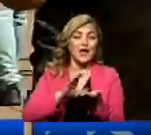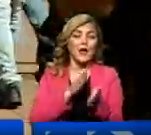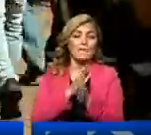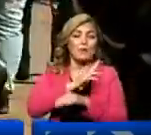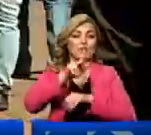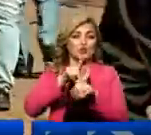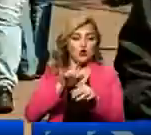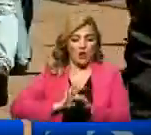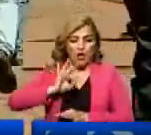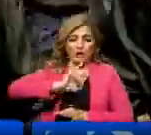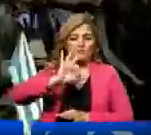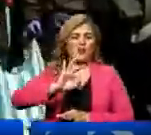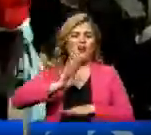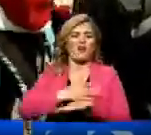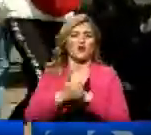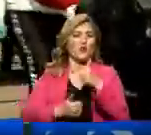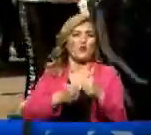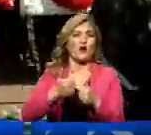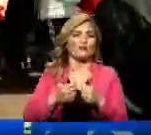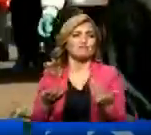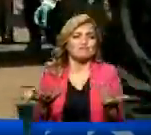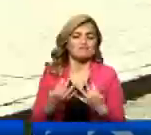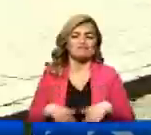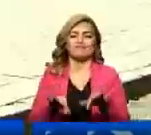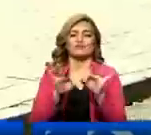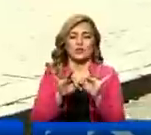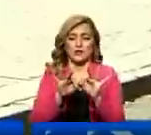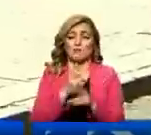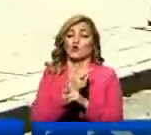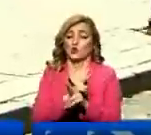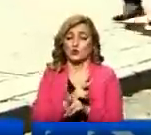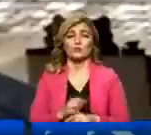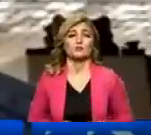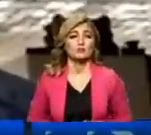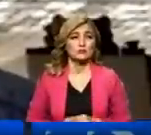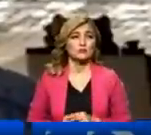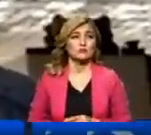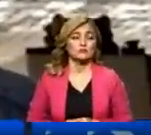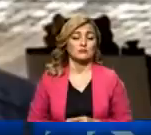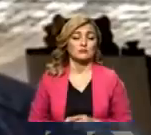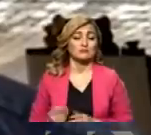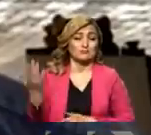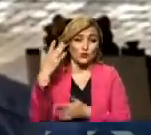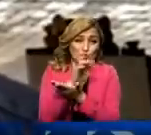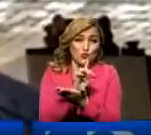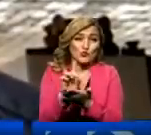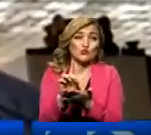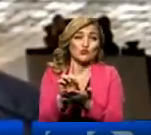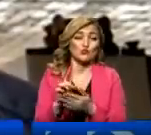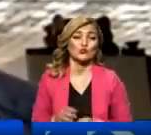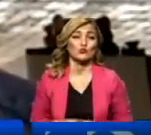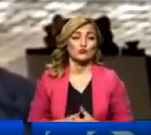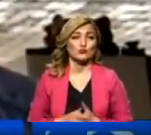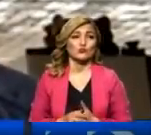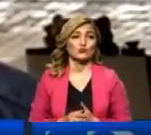de profesión, hay diversos factores que justifican la importancia de las medidas anunciadas. Semanas anteriores hubo